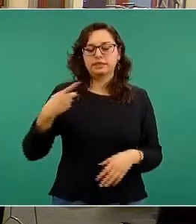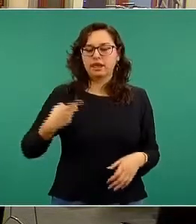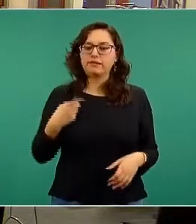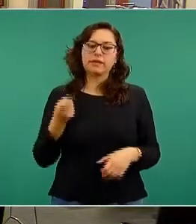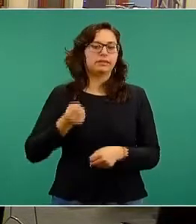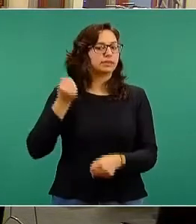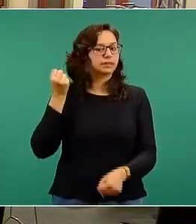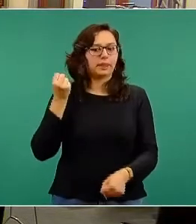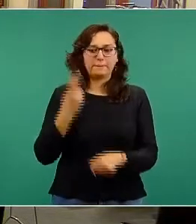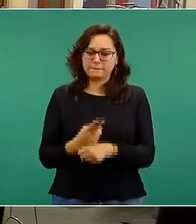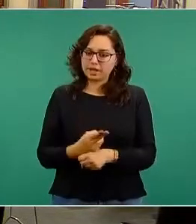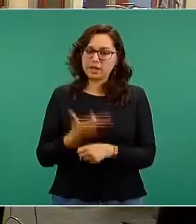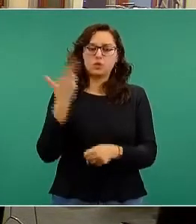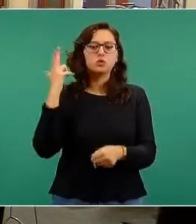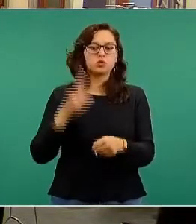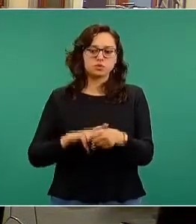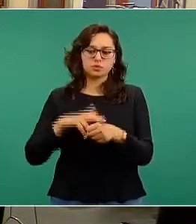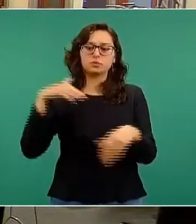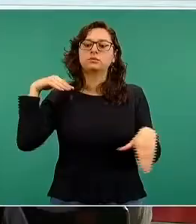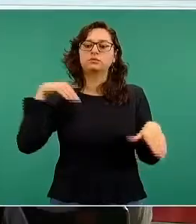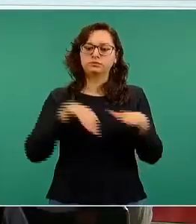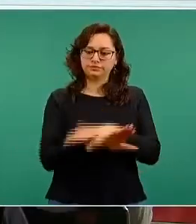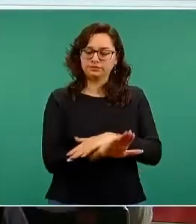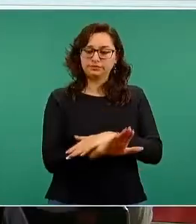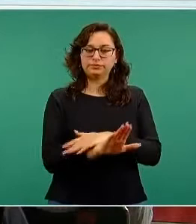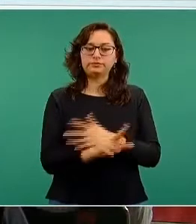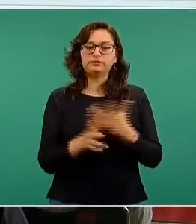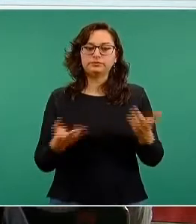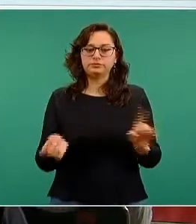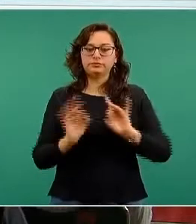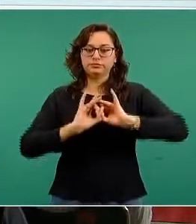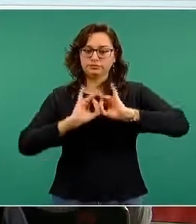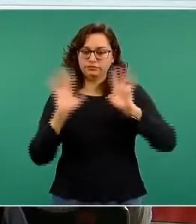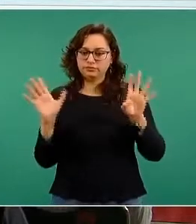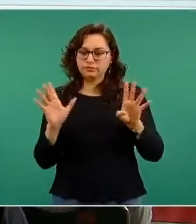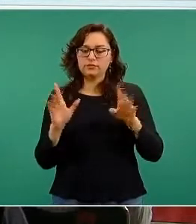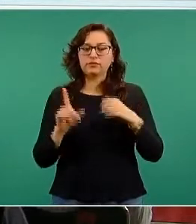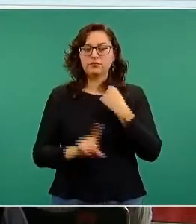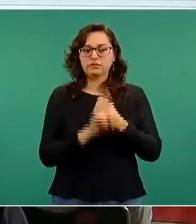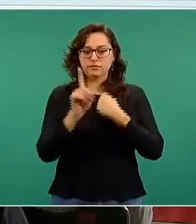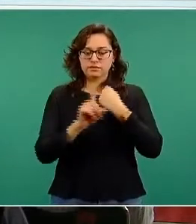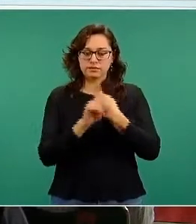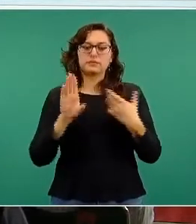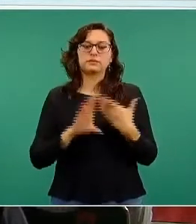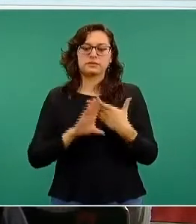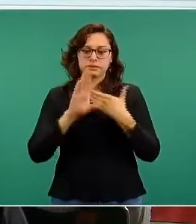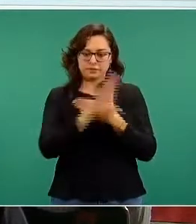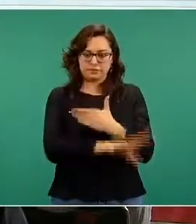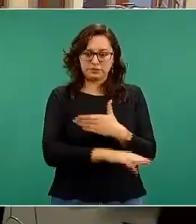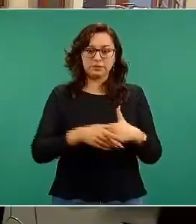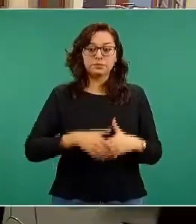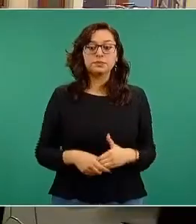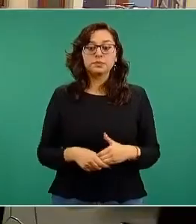se atiendan oportunamente para evitar este tipo de hospitalizaciones. Y finalmente,